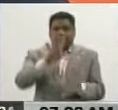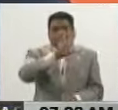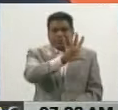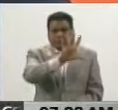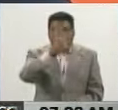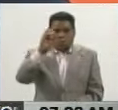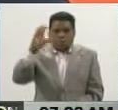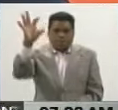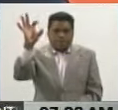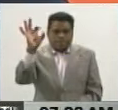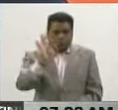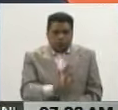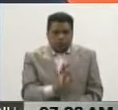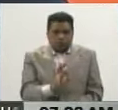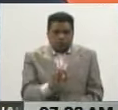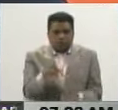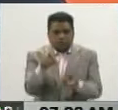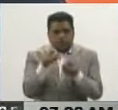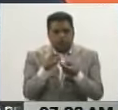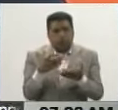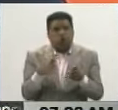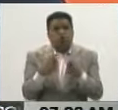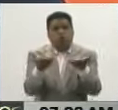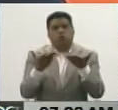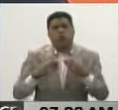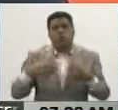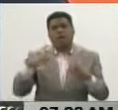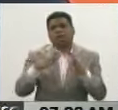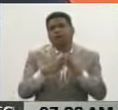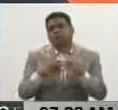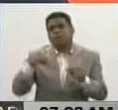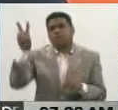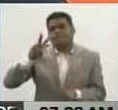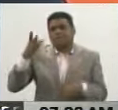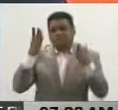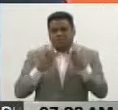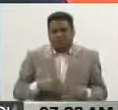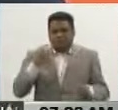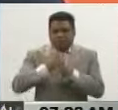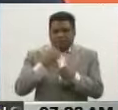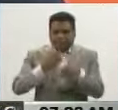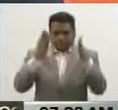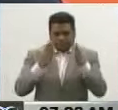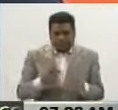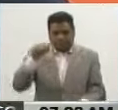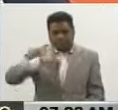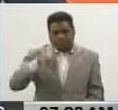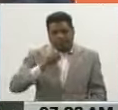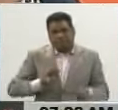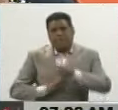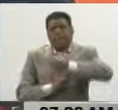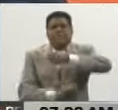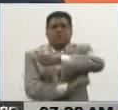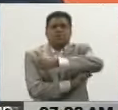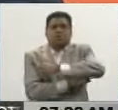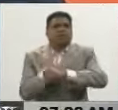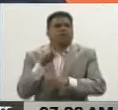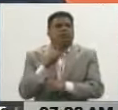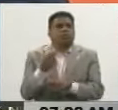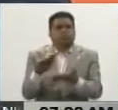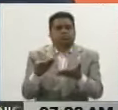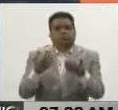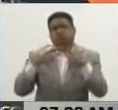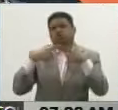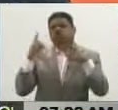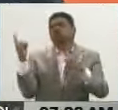que Nicolás Maduro nos da a todos los venezolanos y venezolanas trabajadores de este país para apoyarnos y para no dejarnos solos,